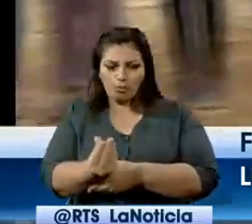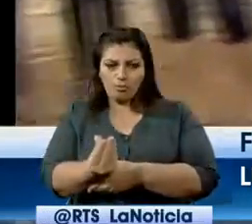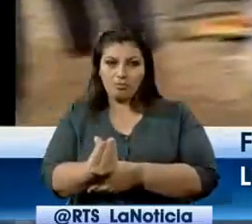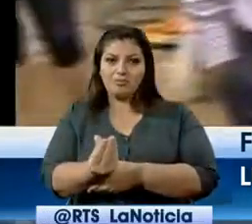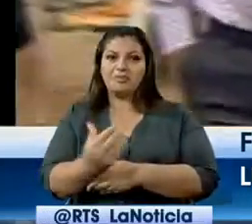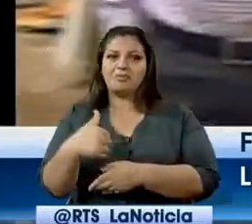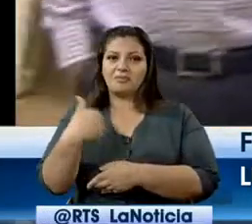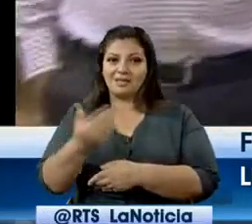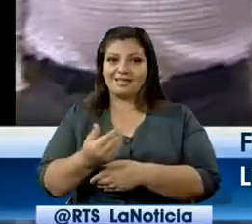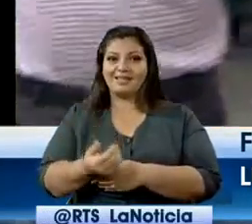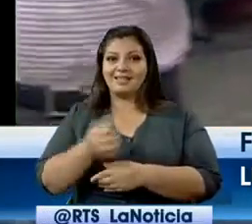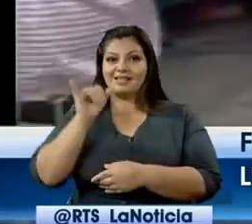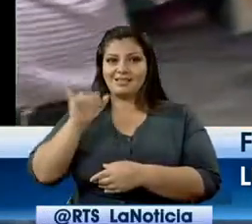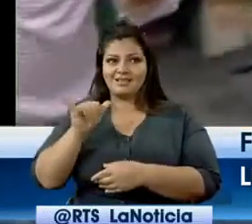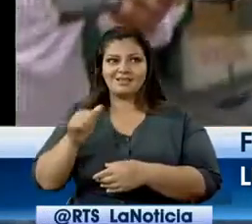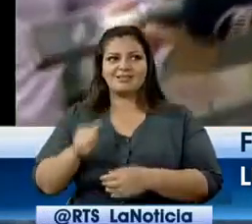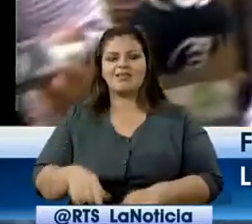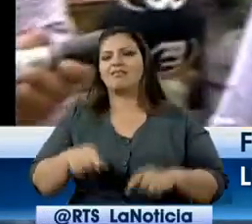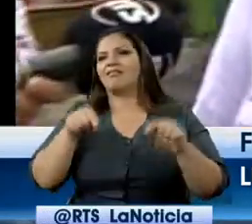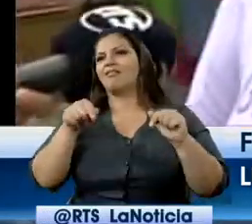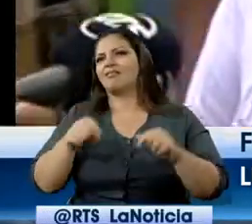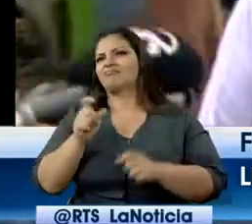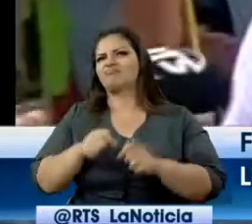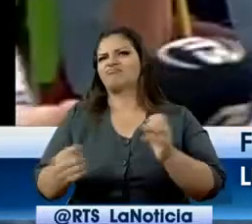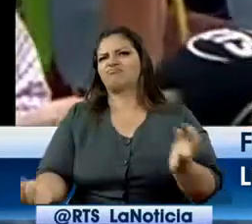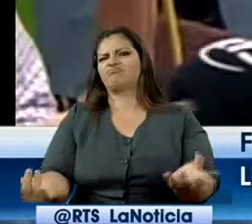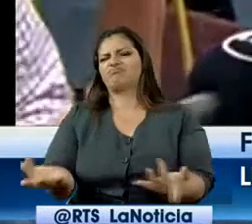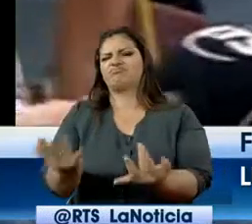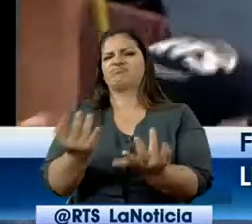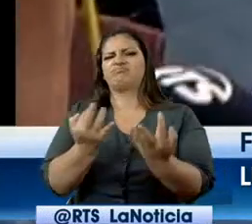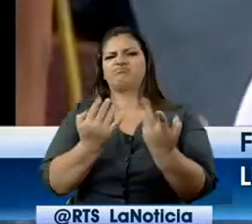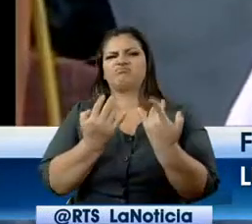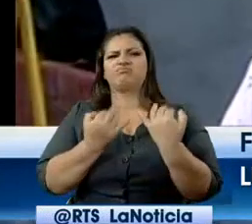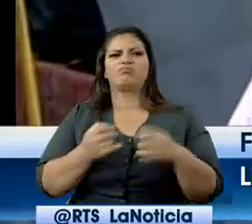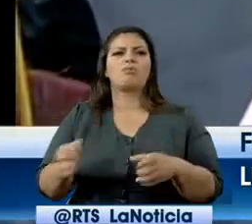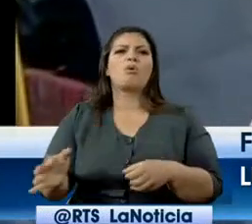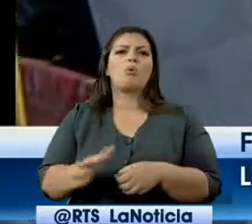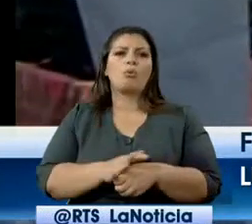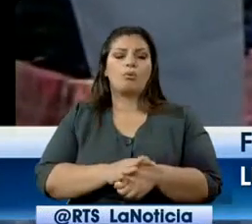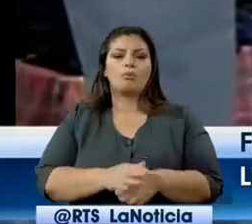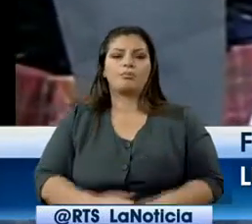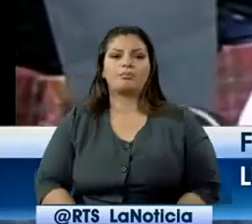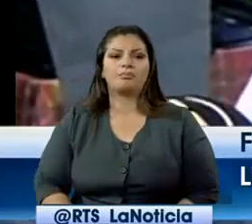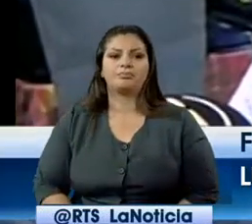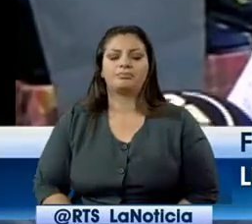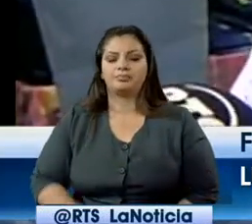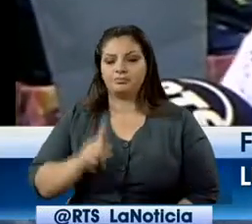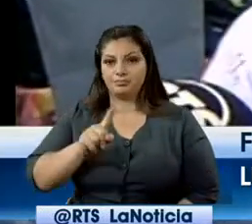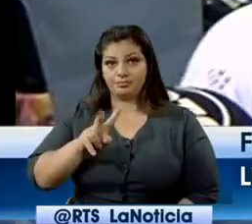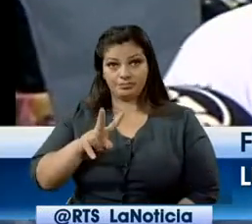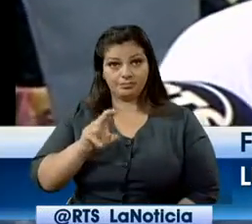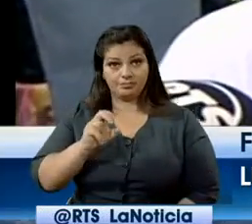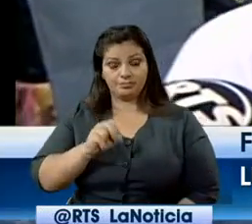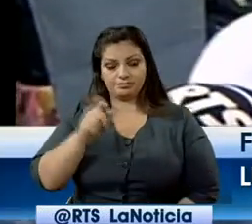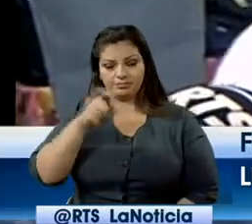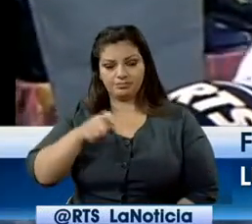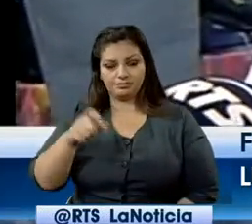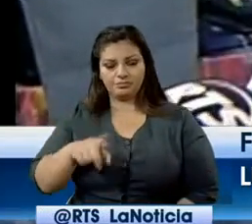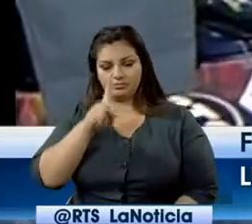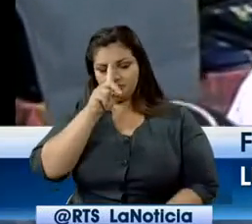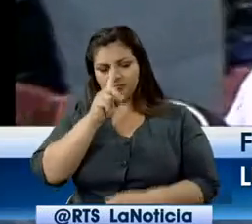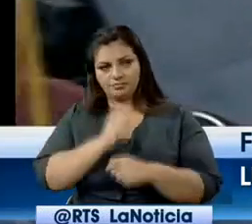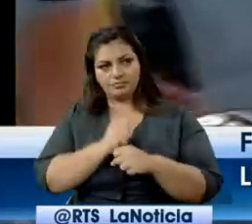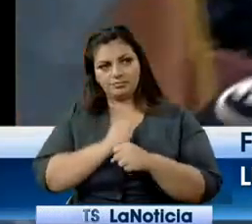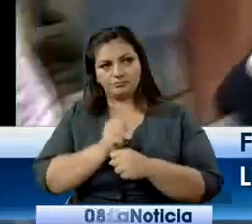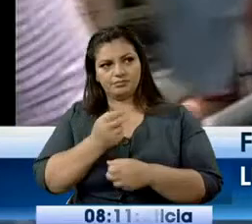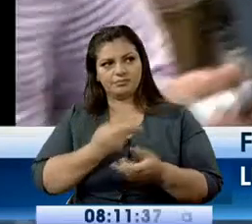está completamente lleno. Como pueden ver, estamos 120 comerciantes que fuimos del otro lado y